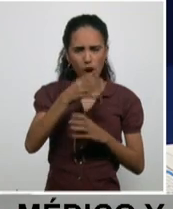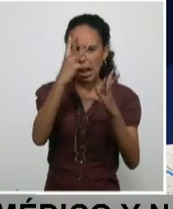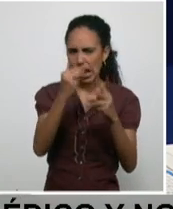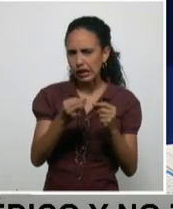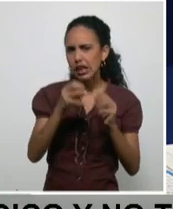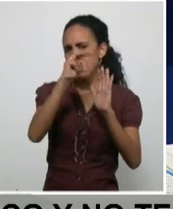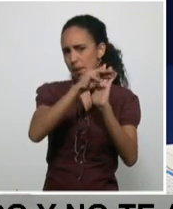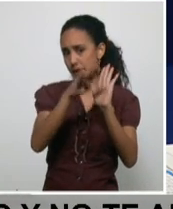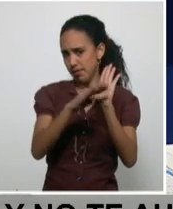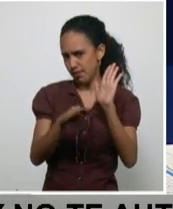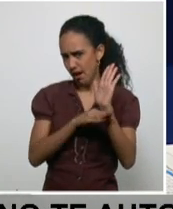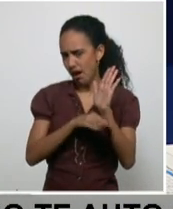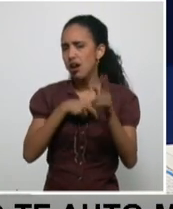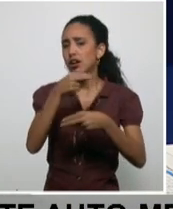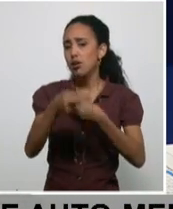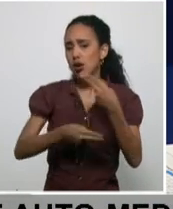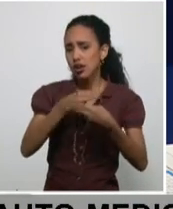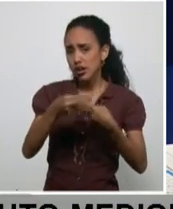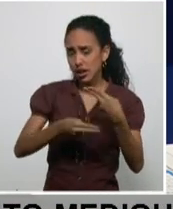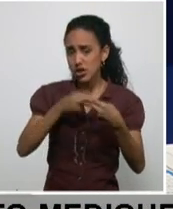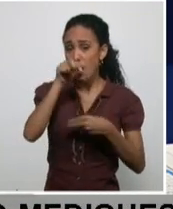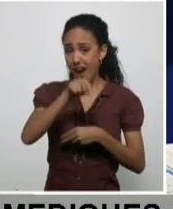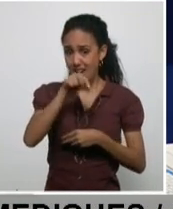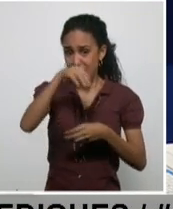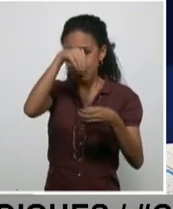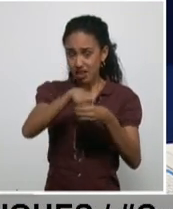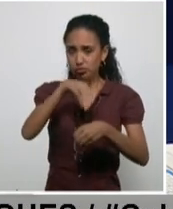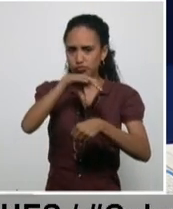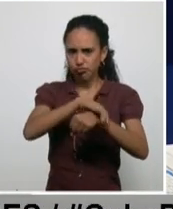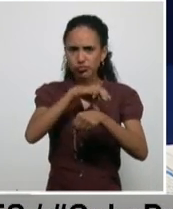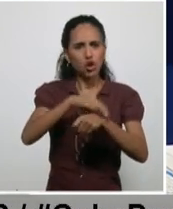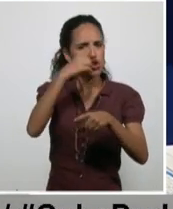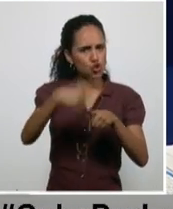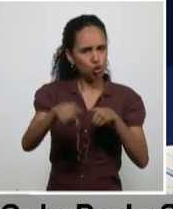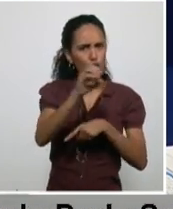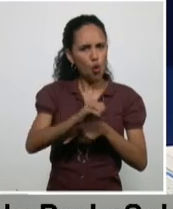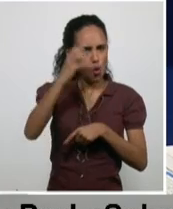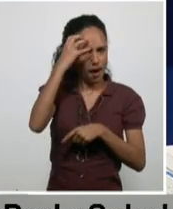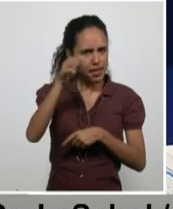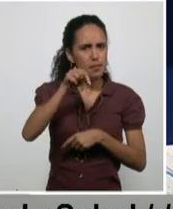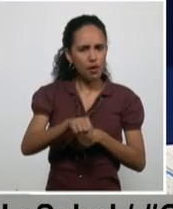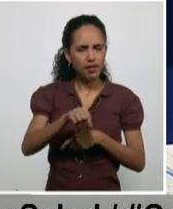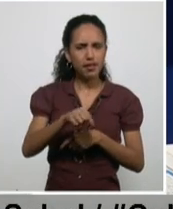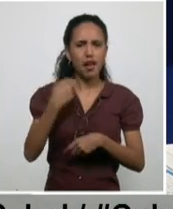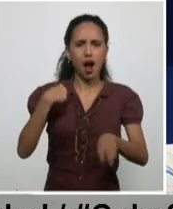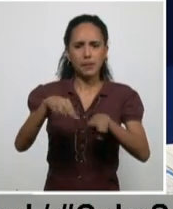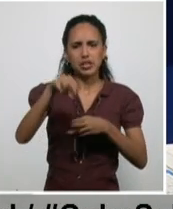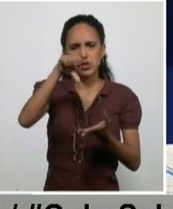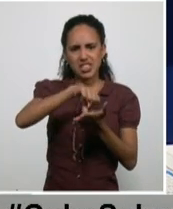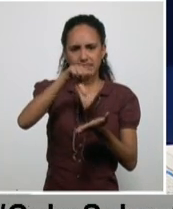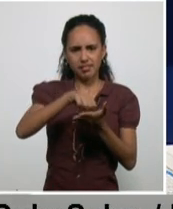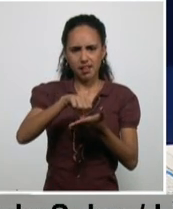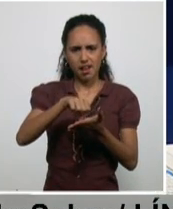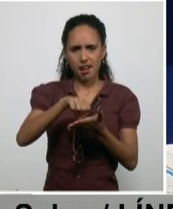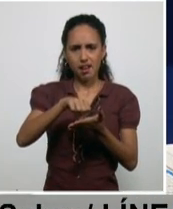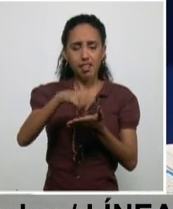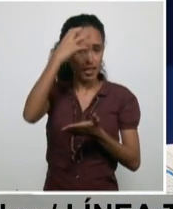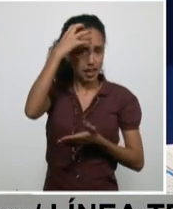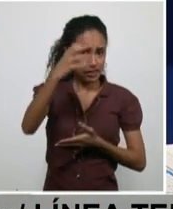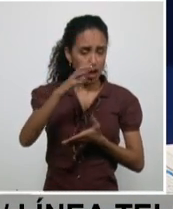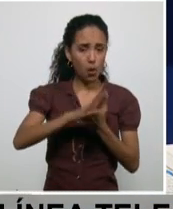venido tomando. El Ministerio del Interior, igual que el resto de los organismos de la Administración Central del Estado, igual que el MINFAR, pues